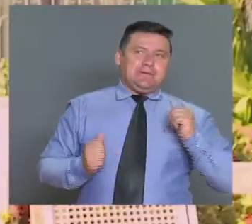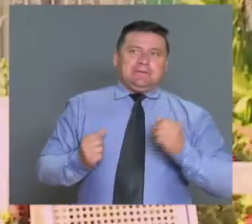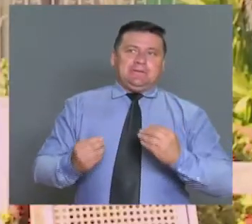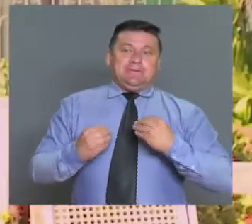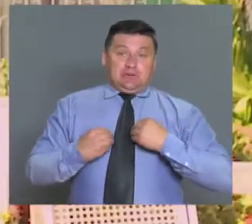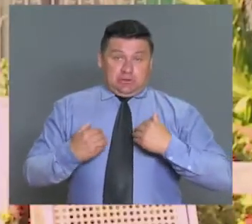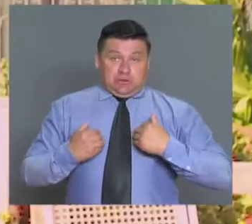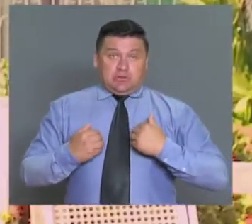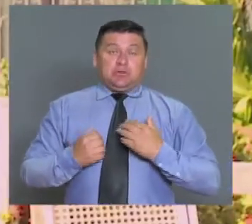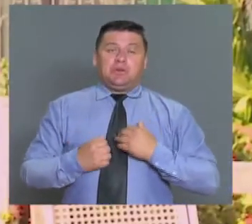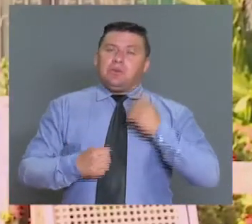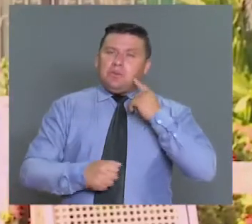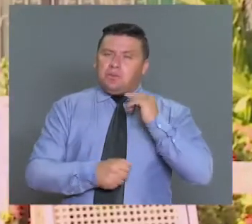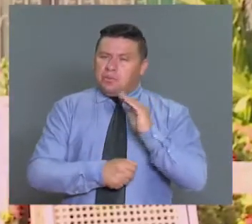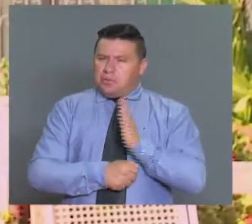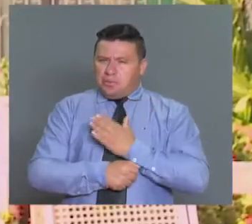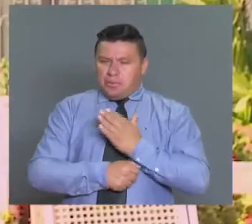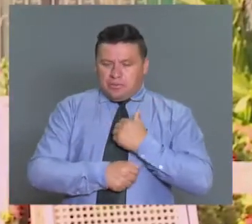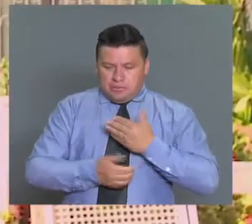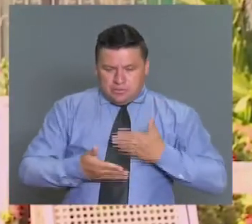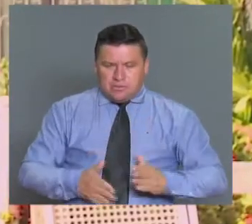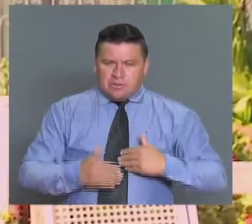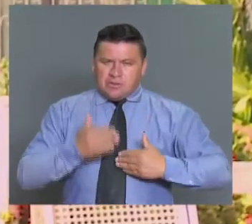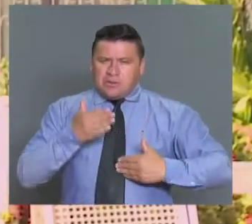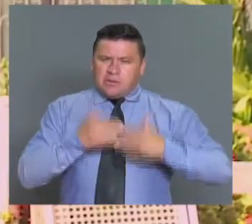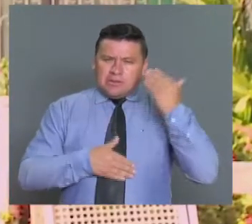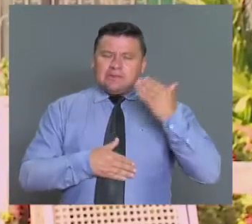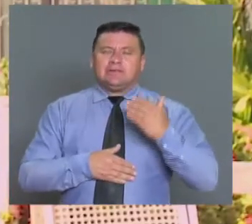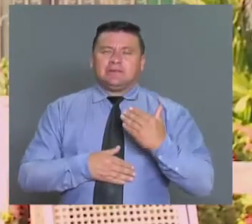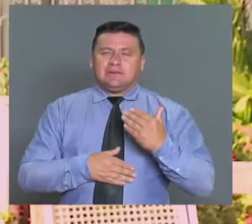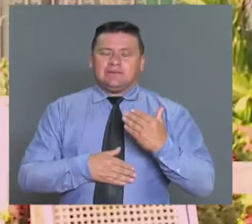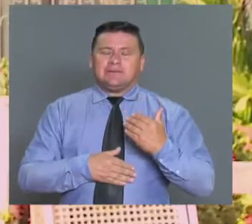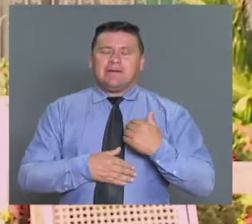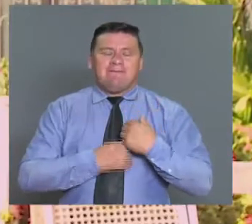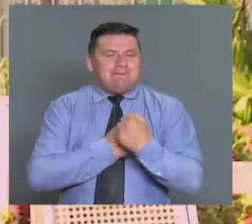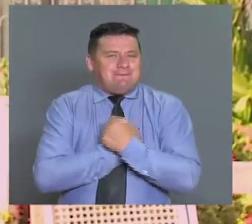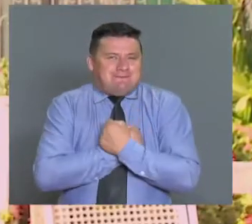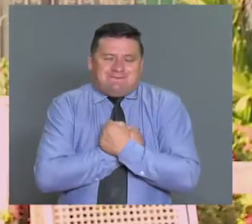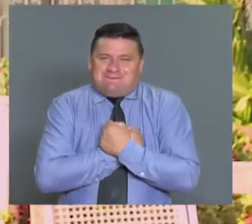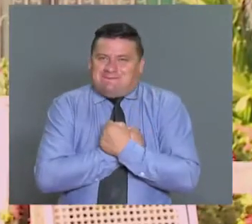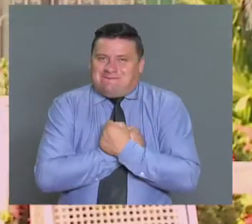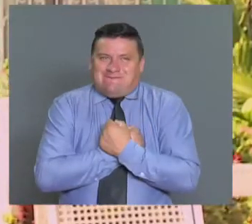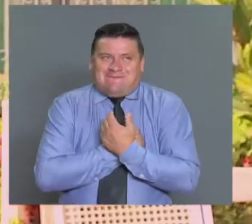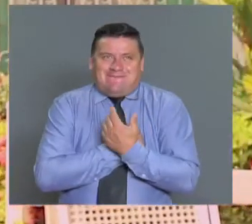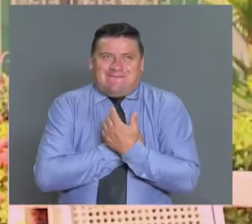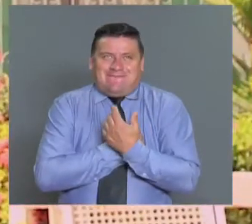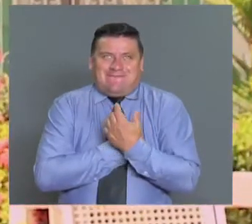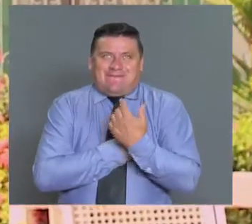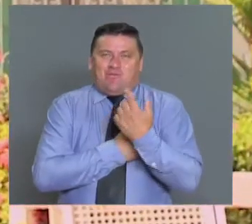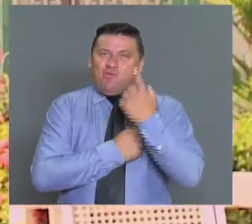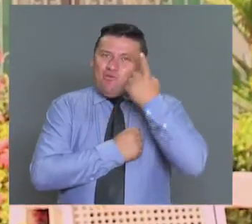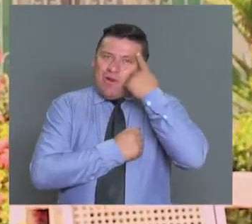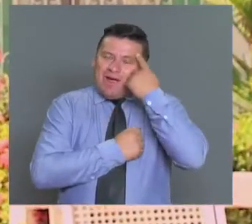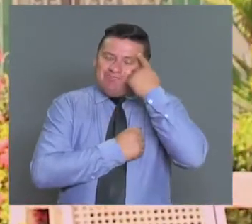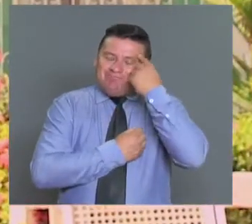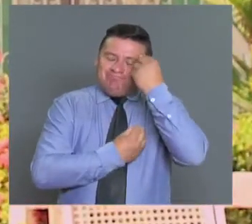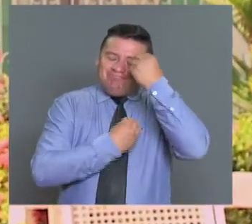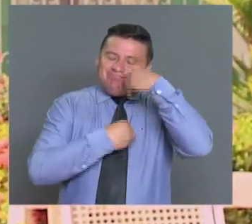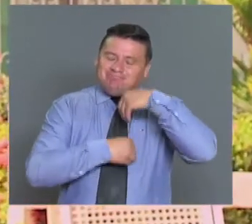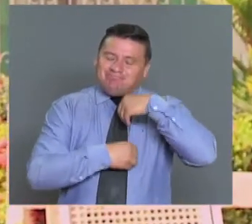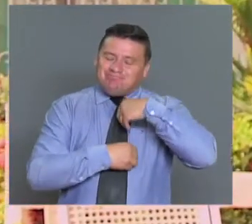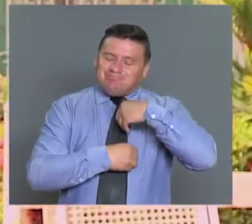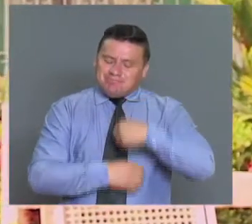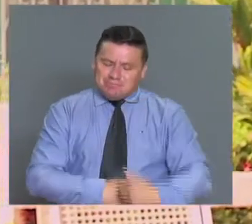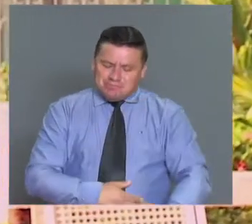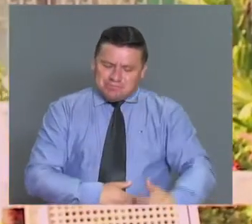yo la música desde que nací empecé así. Nací como con ese don de la música. Yo